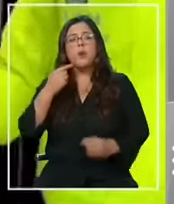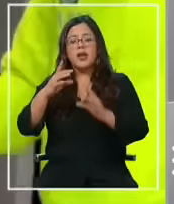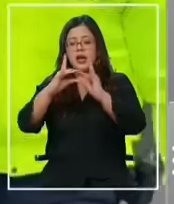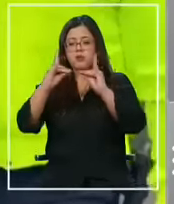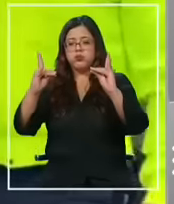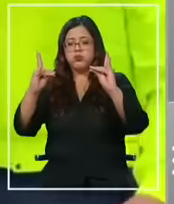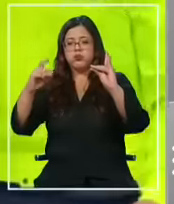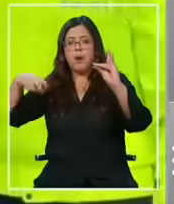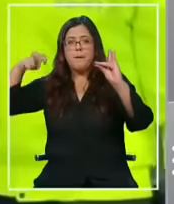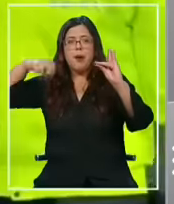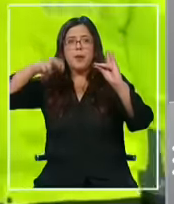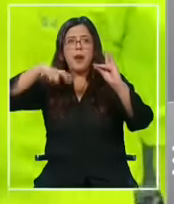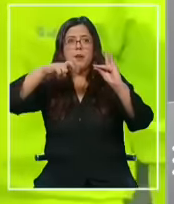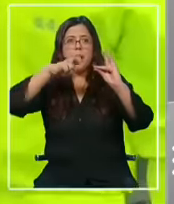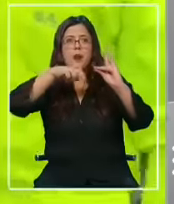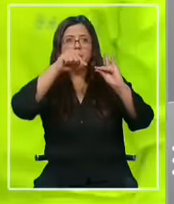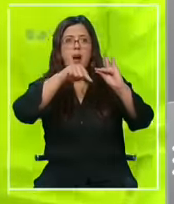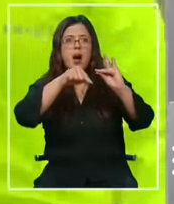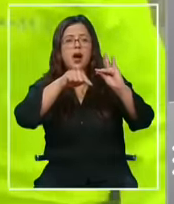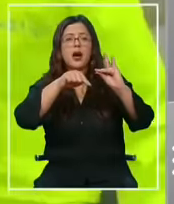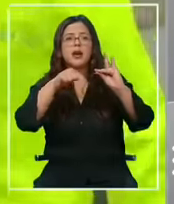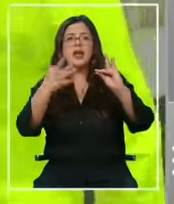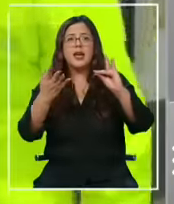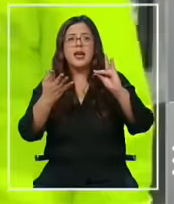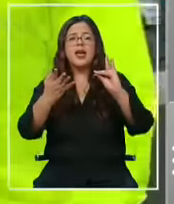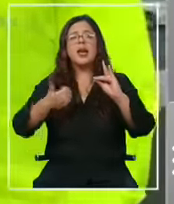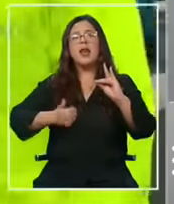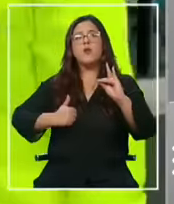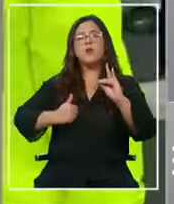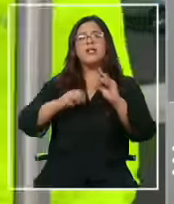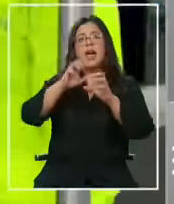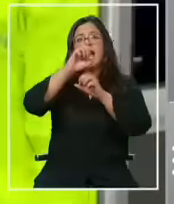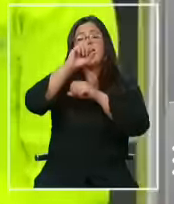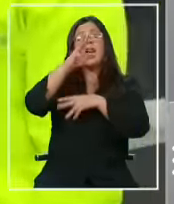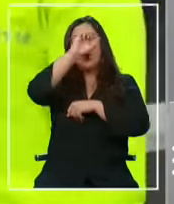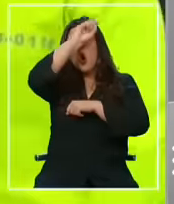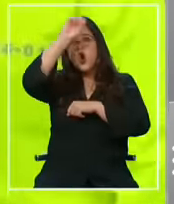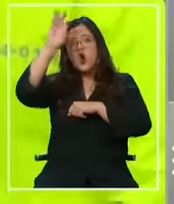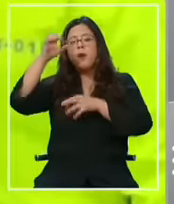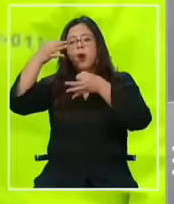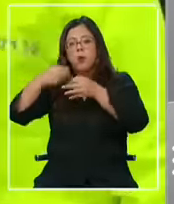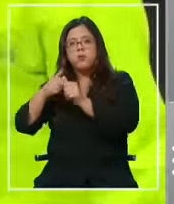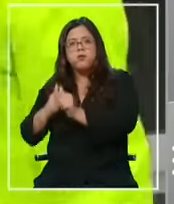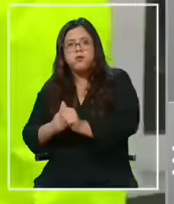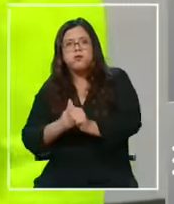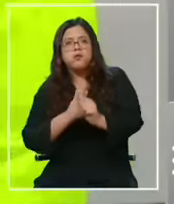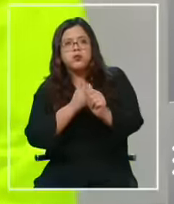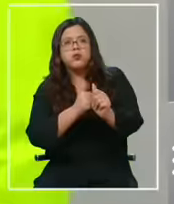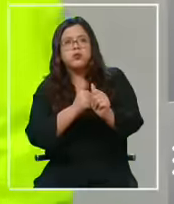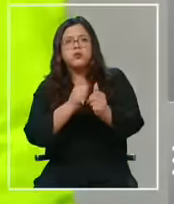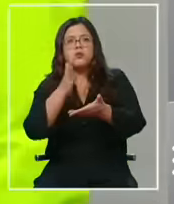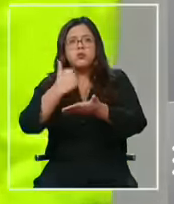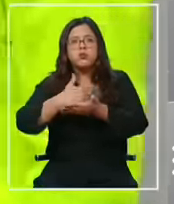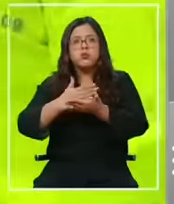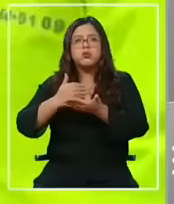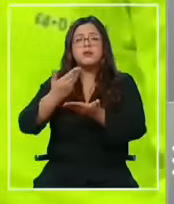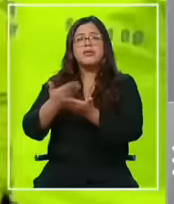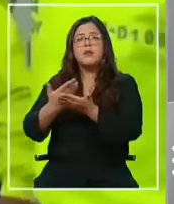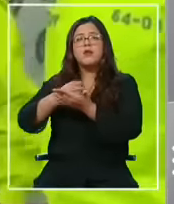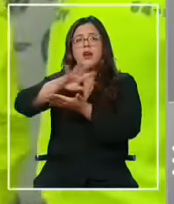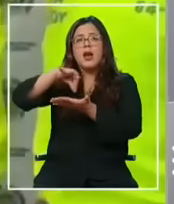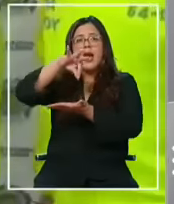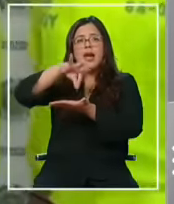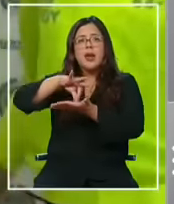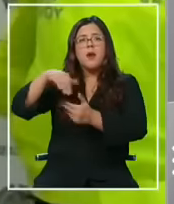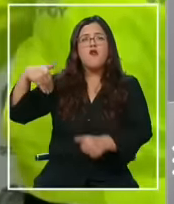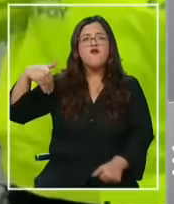Rumichaca. Ahí la Policía de Colombia desarrolla un completo operativo de seguimiento e inteligencia y aprovechan el GPS del bus en